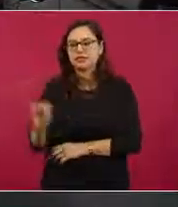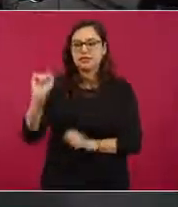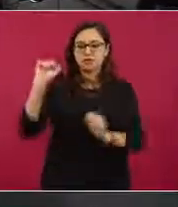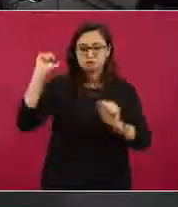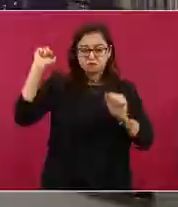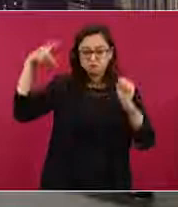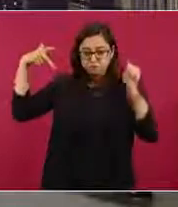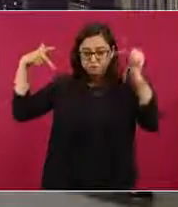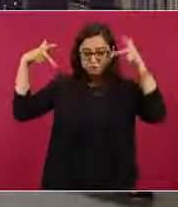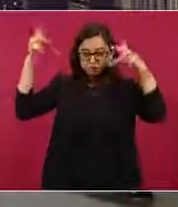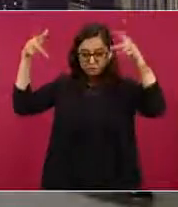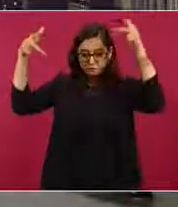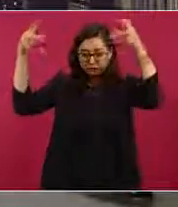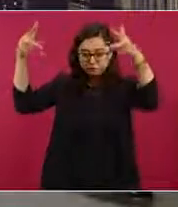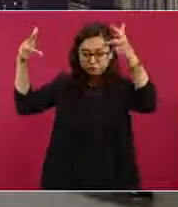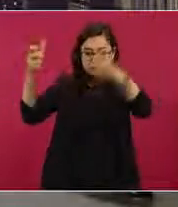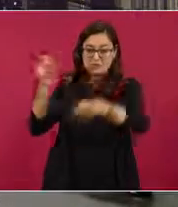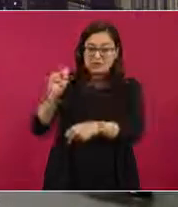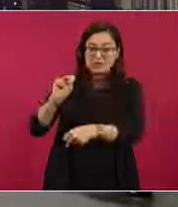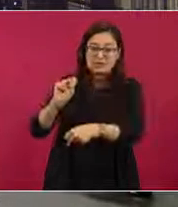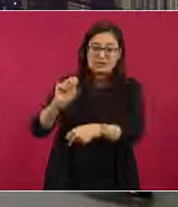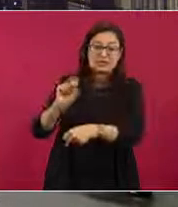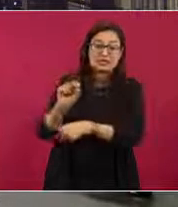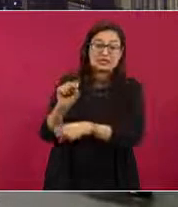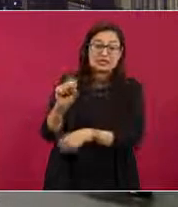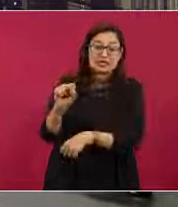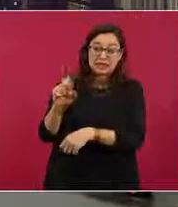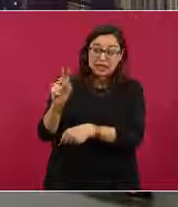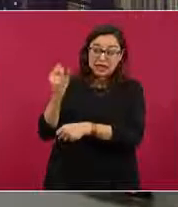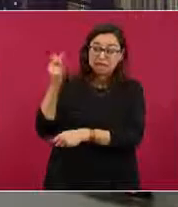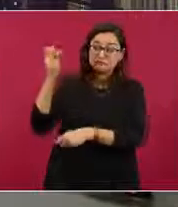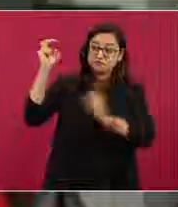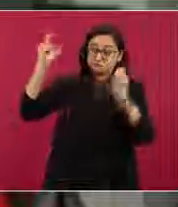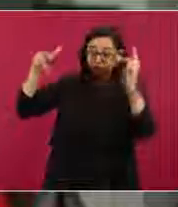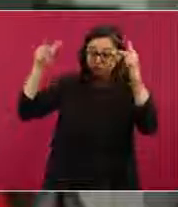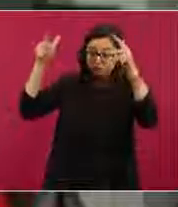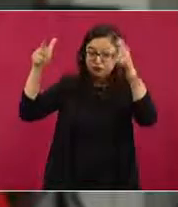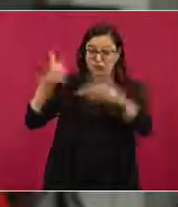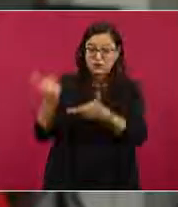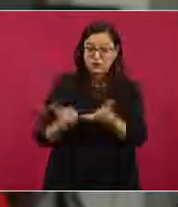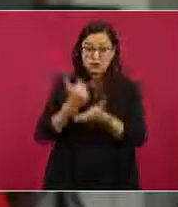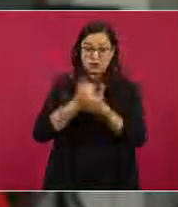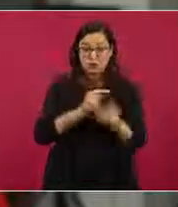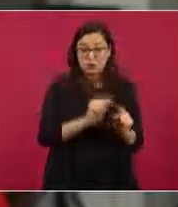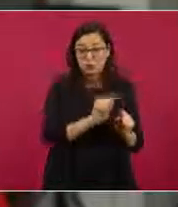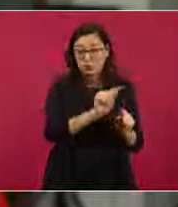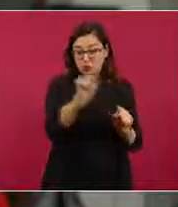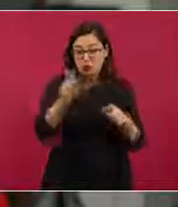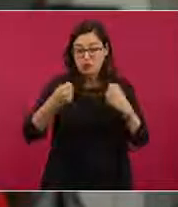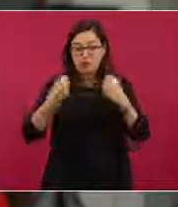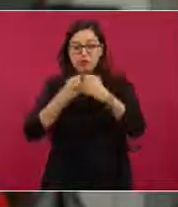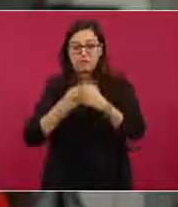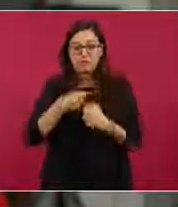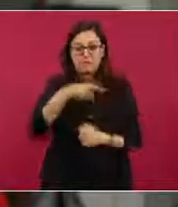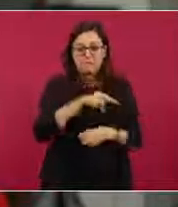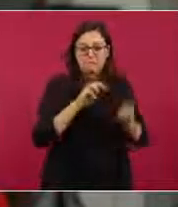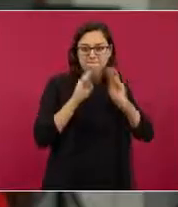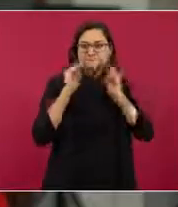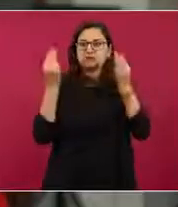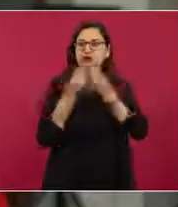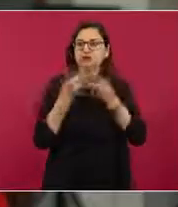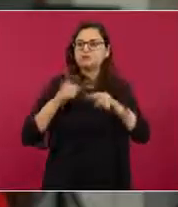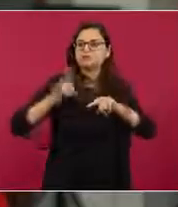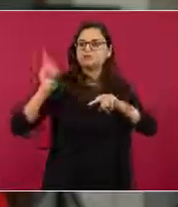más de 60 cámaras de videovigilancia en Reynosa, Miguel Alemán, Ciudad Mier, en fin, toda esa franja fronteriza. La